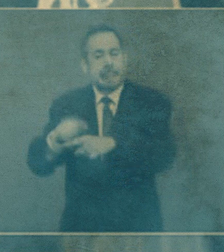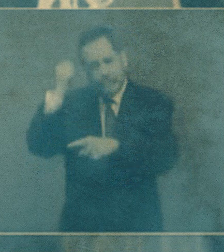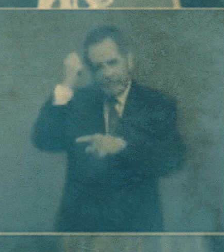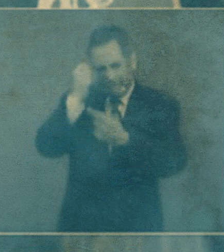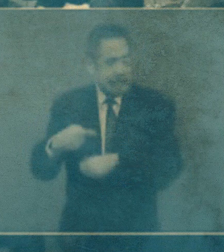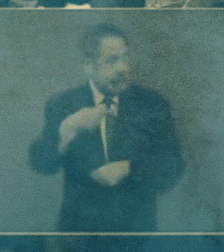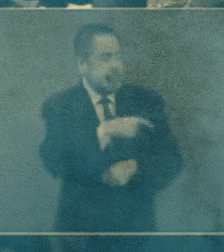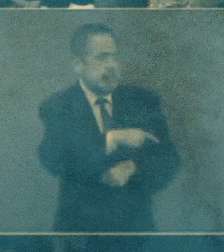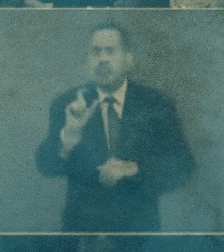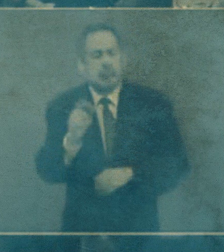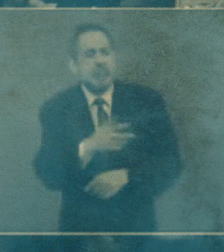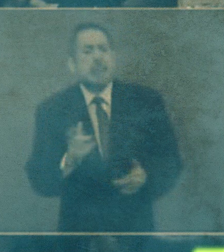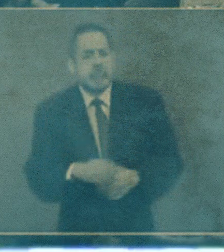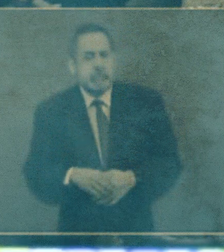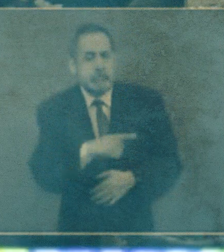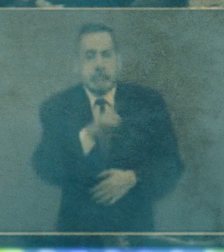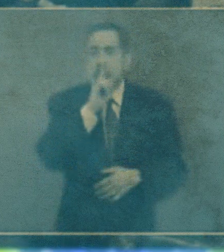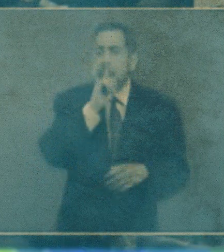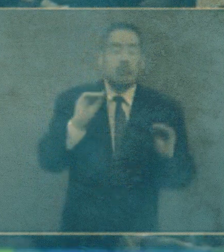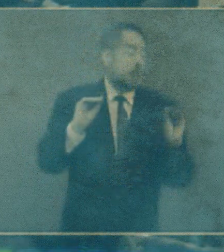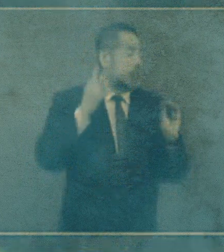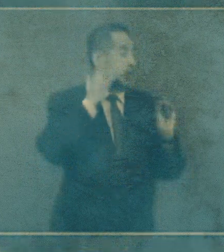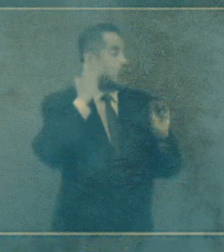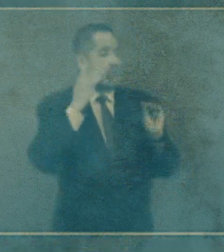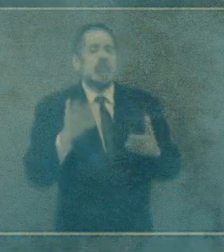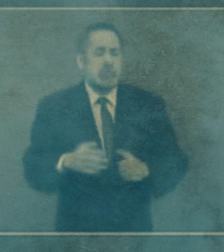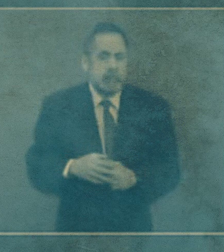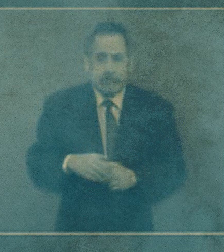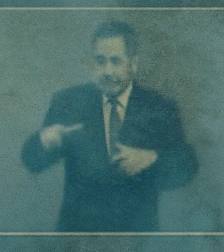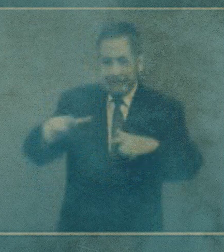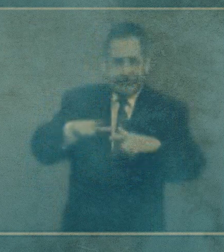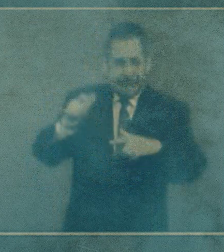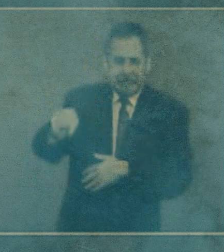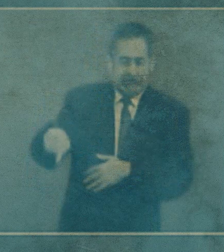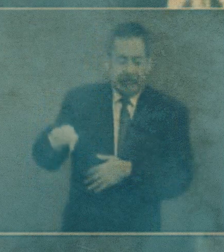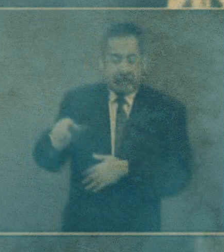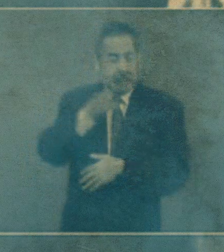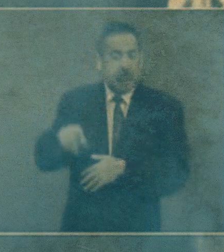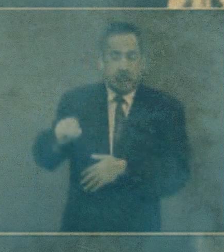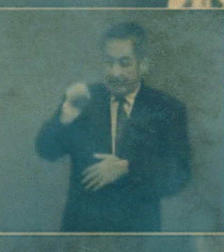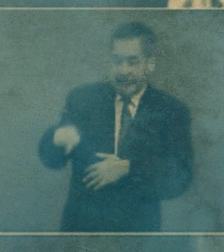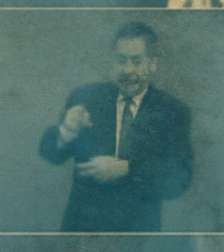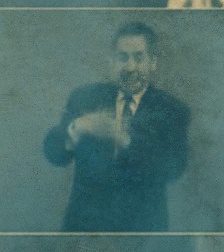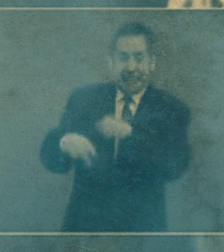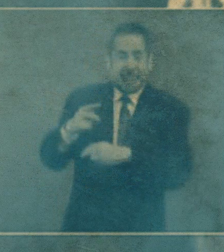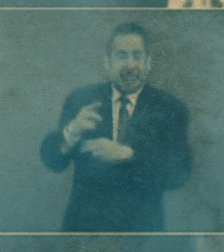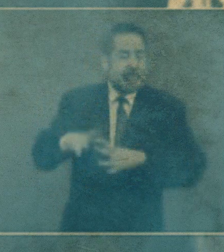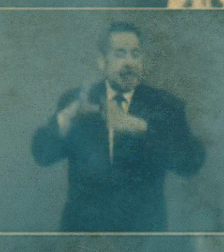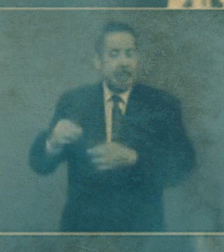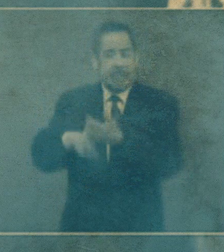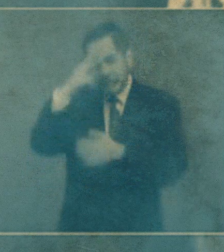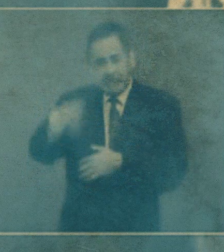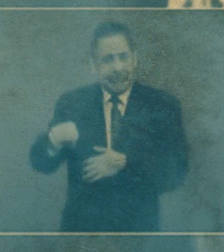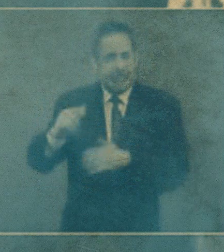del lago de Texcoco? ¿Cuándo? Estamos hablando del lago con más historia, que es el origen de